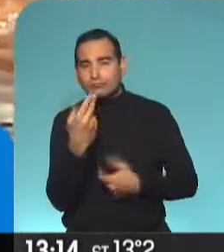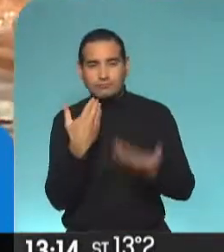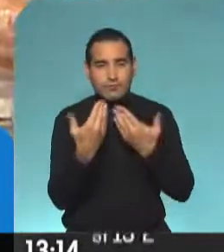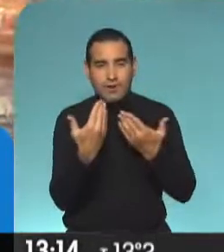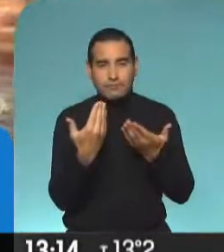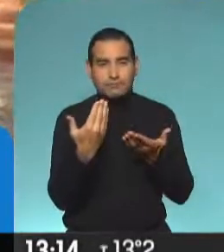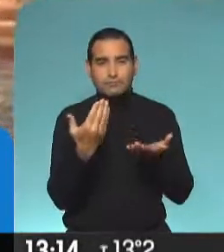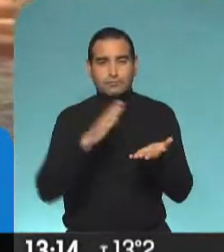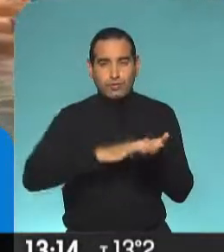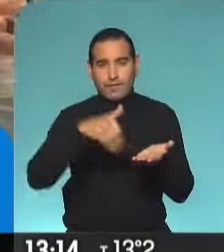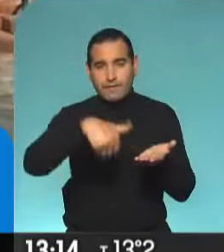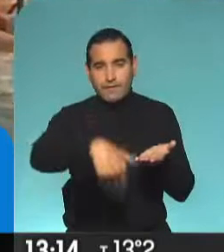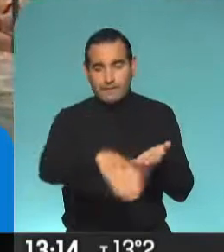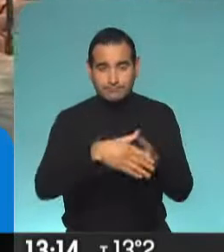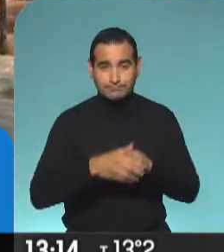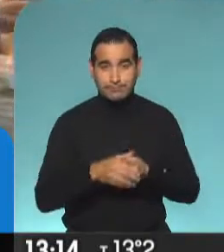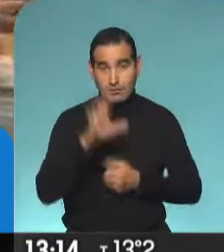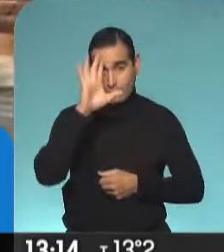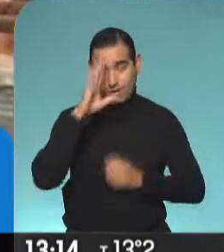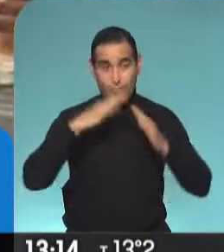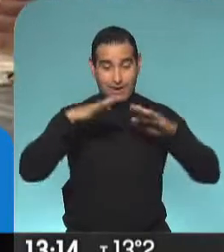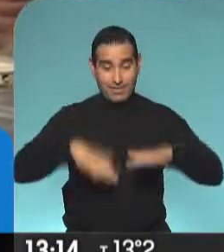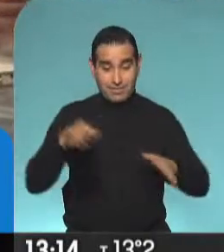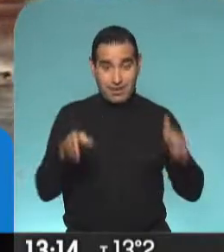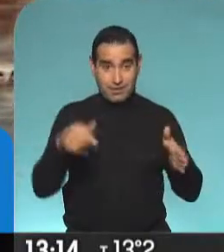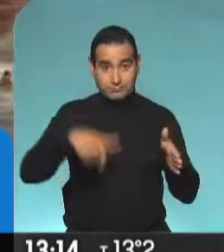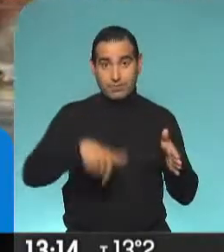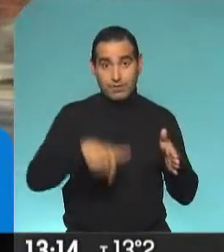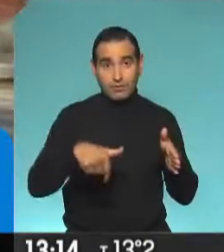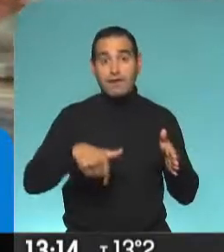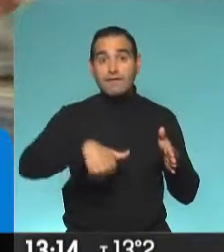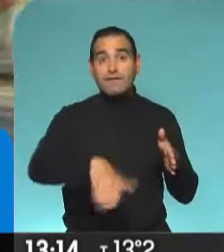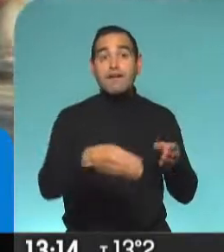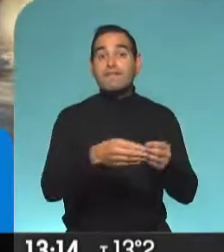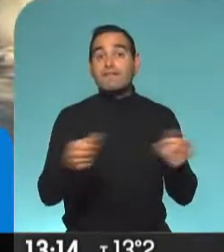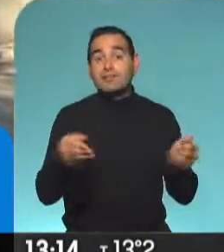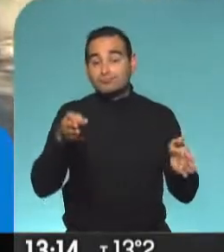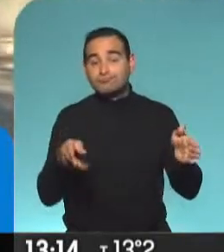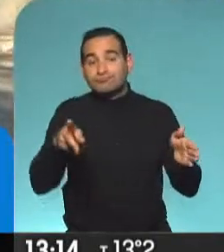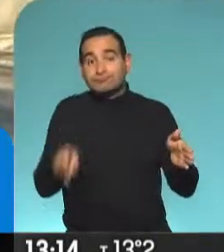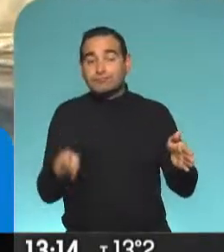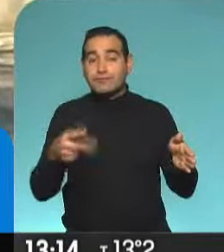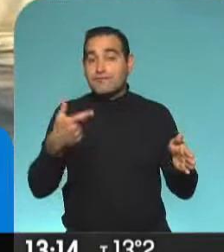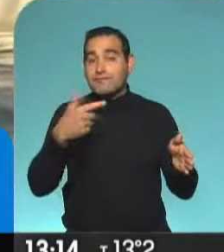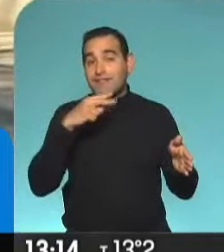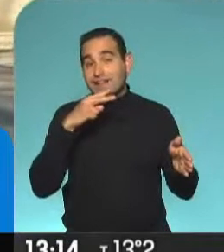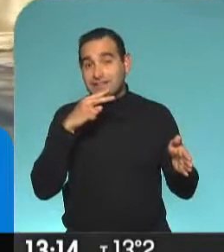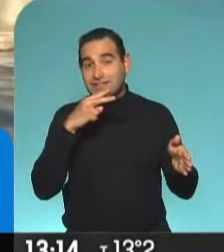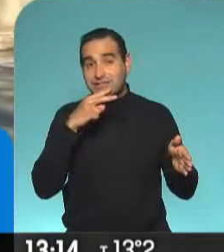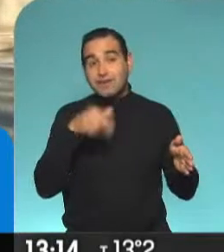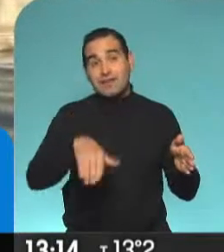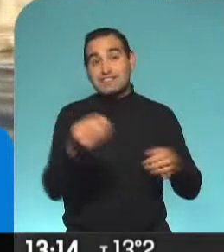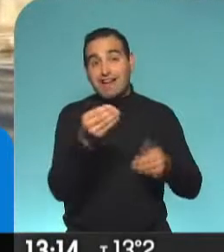en las próximas horas recordemos que está cuarentena que estamos transitando ahora finaliza este viernes y comenzaría el